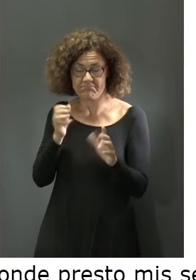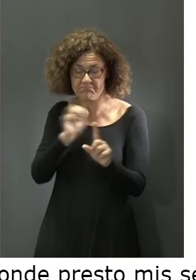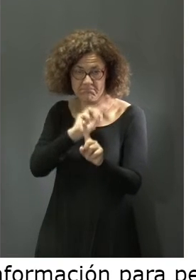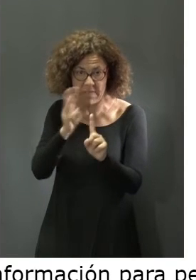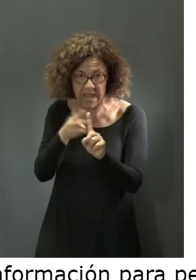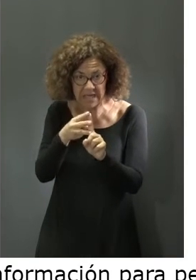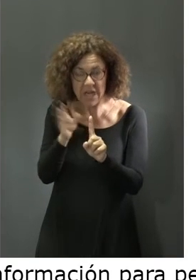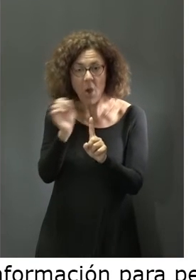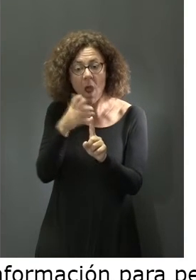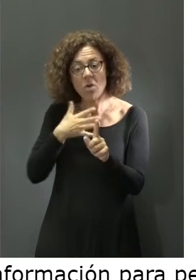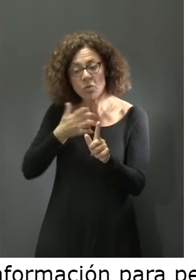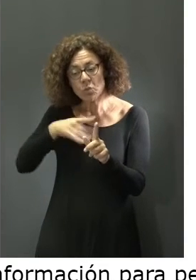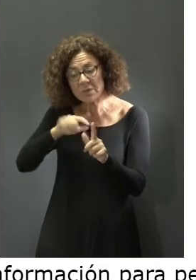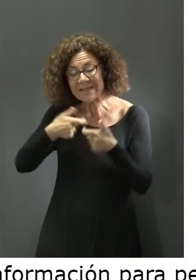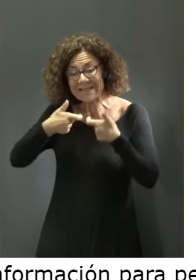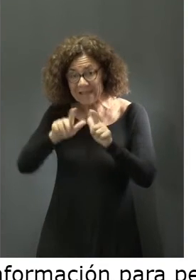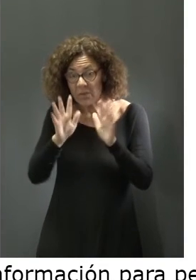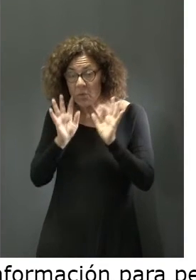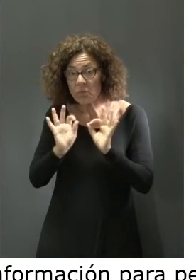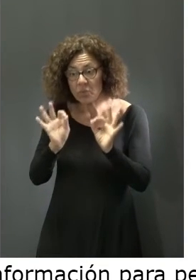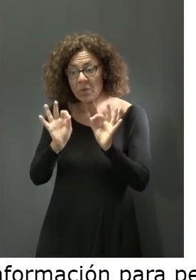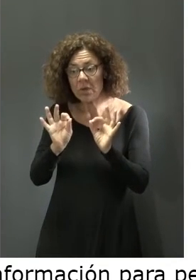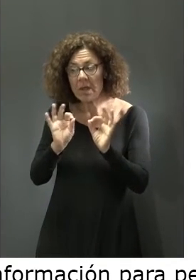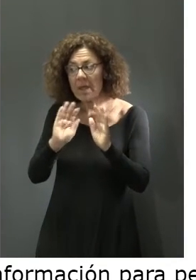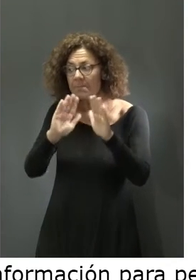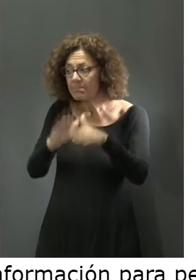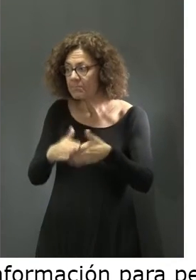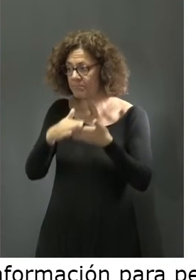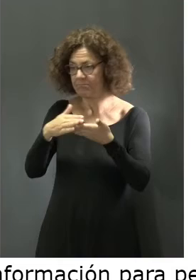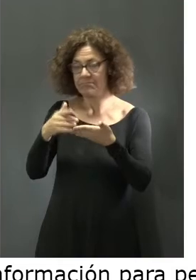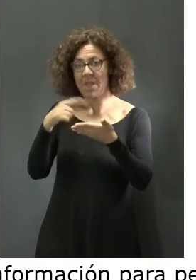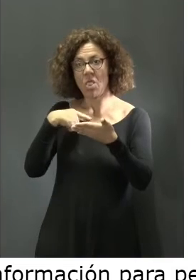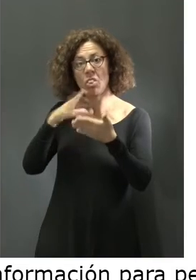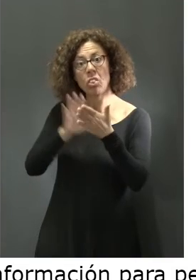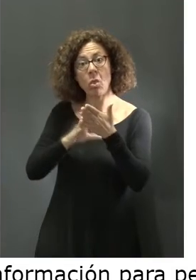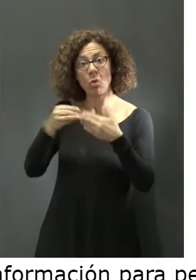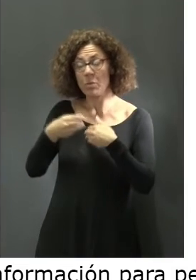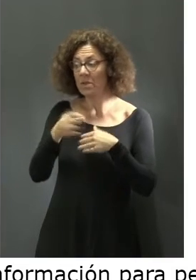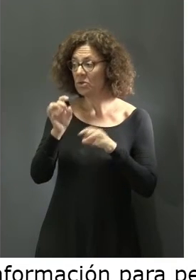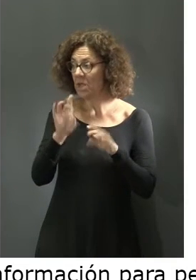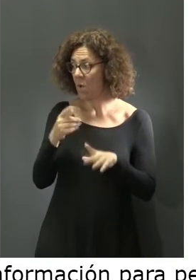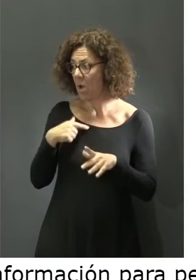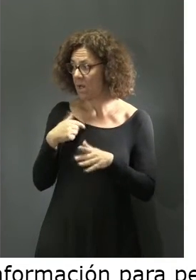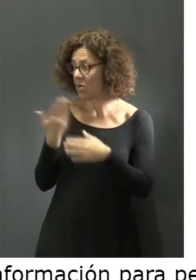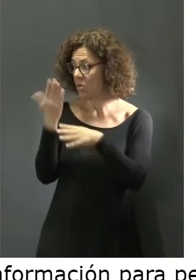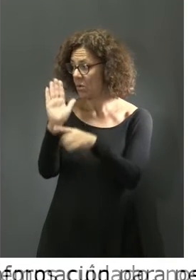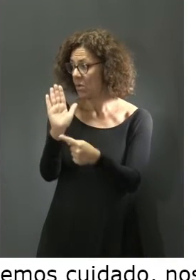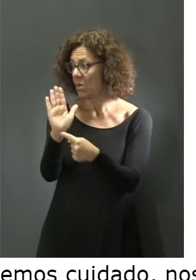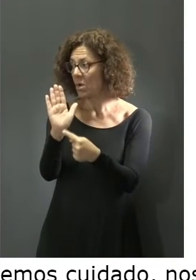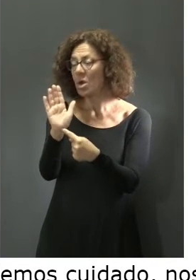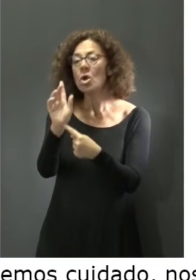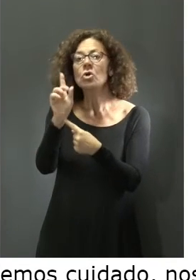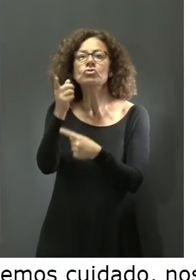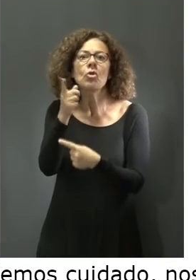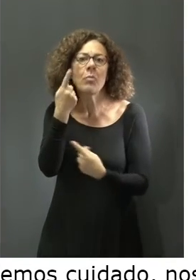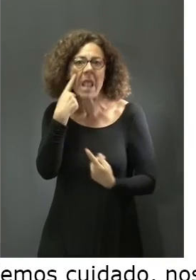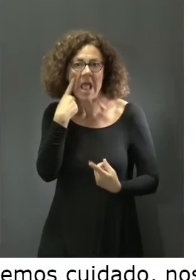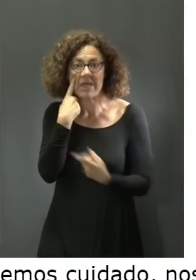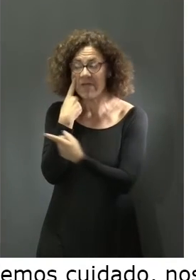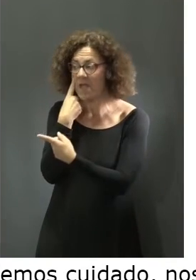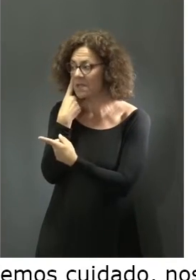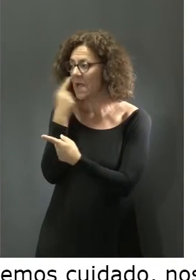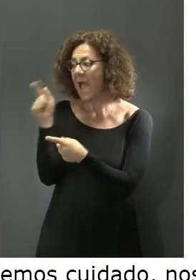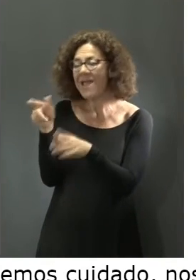página o a nuestra sección en concreto puedan encontrar documentos como los que he traído aquí simplemente a título ilustrativo.